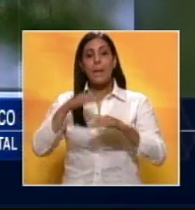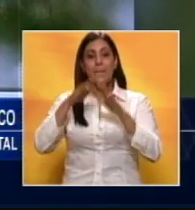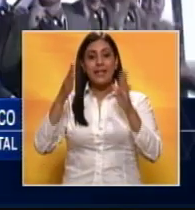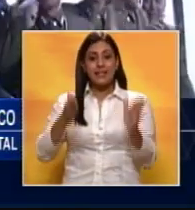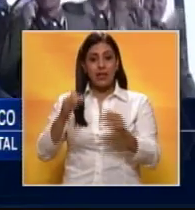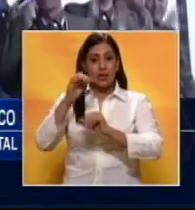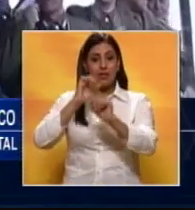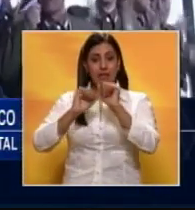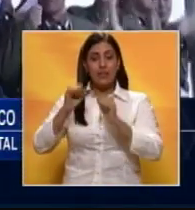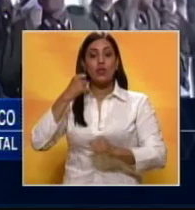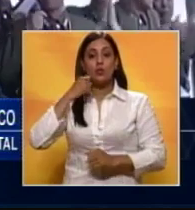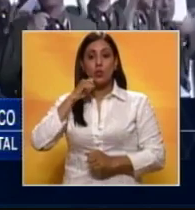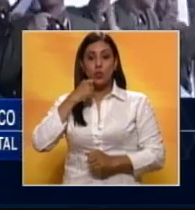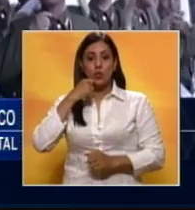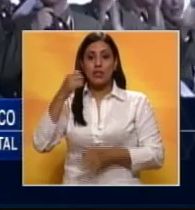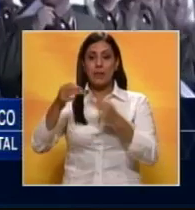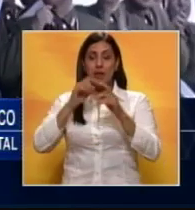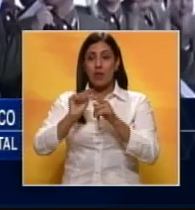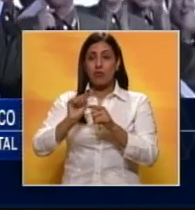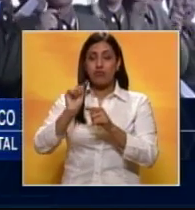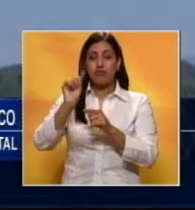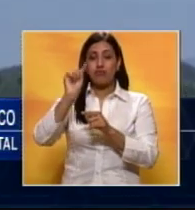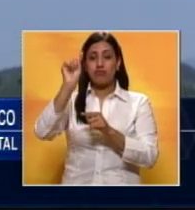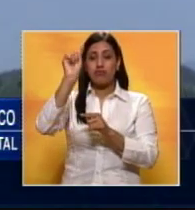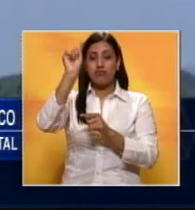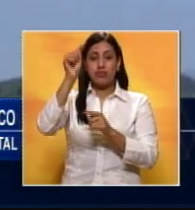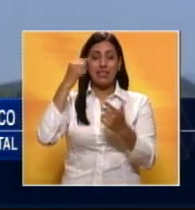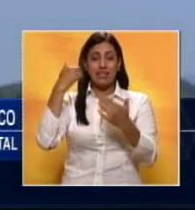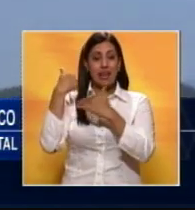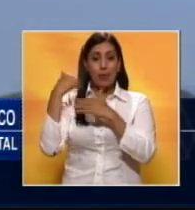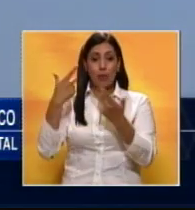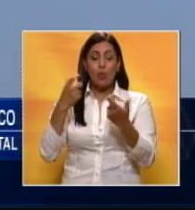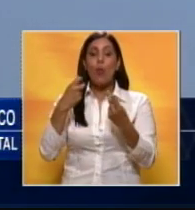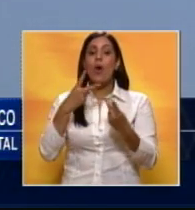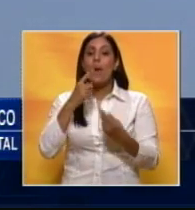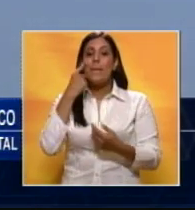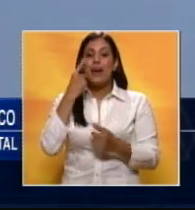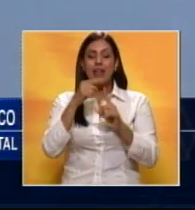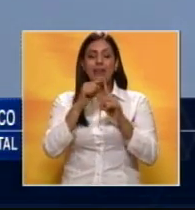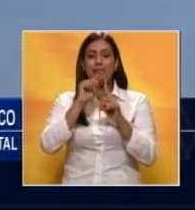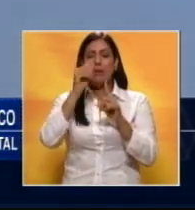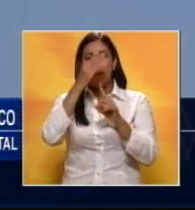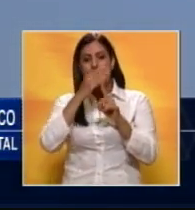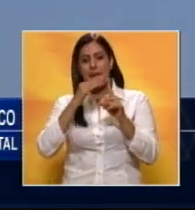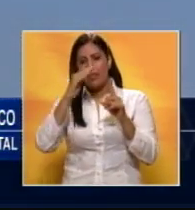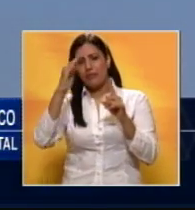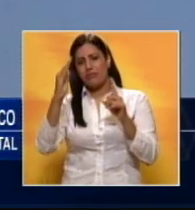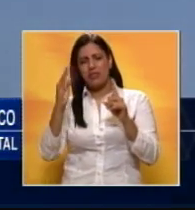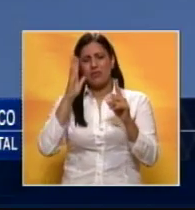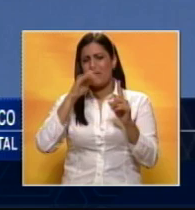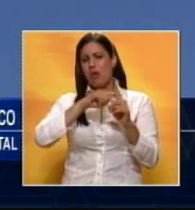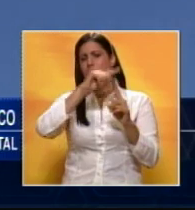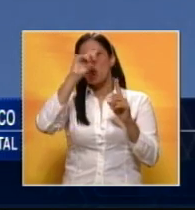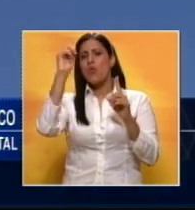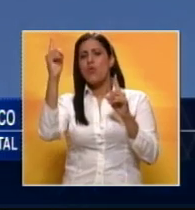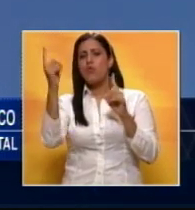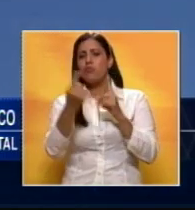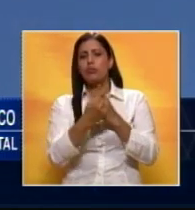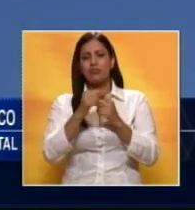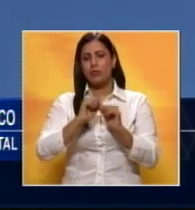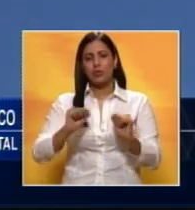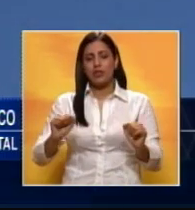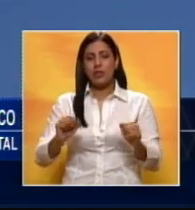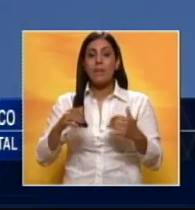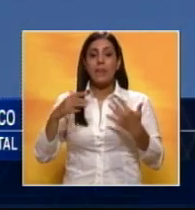Ministerio de Defensa de Rusia aclaró que el cohete balístico se corresponde a uno de alcance medio, descartando así que sea